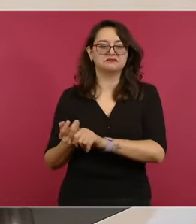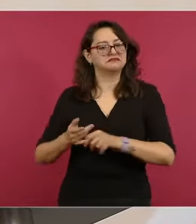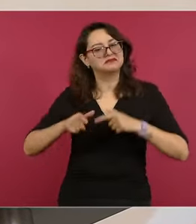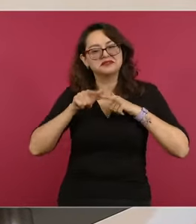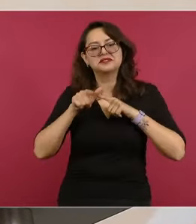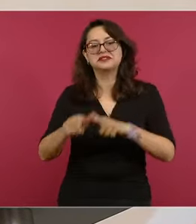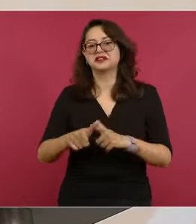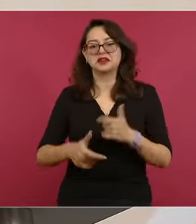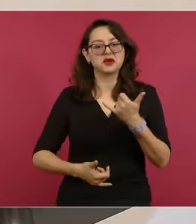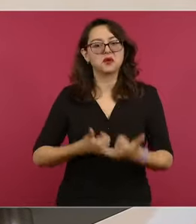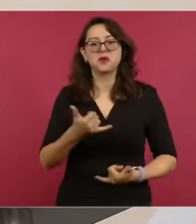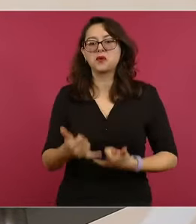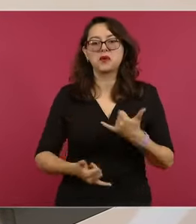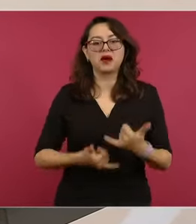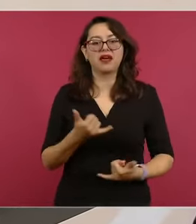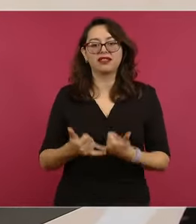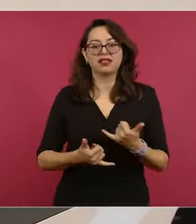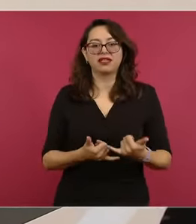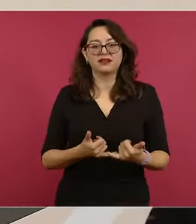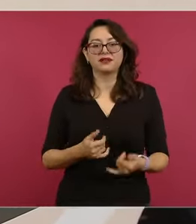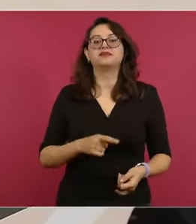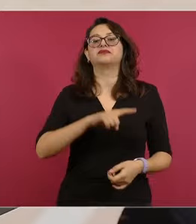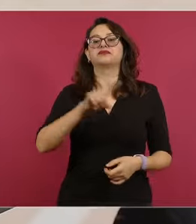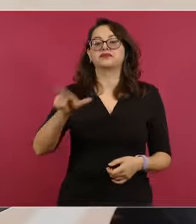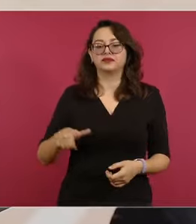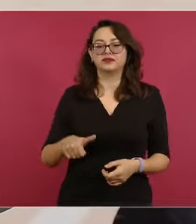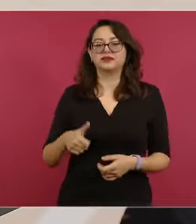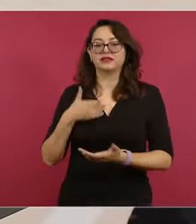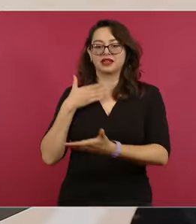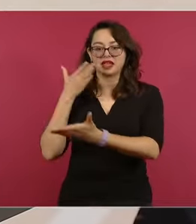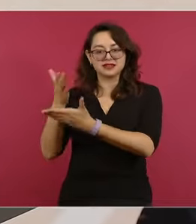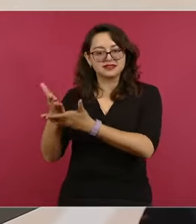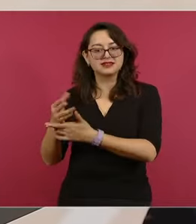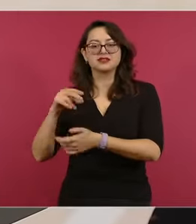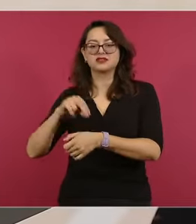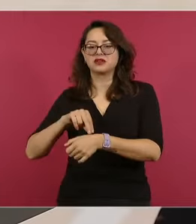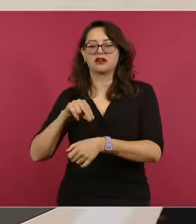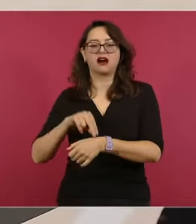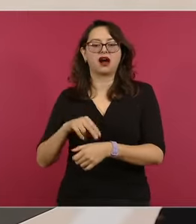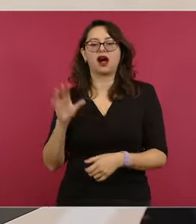hice así. Y luego, en vez de ir con el cura hueso,